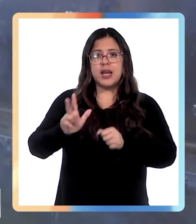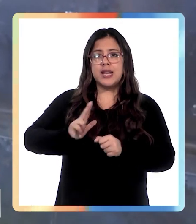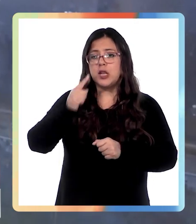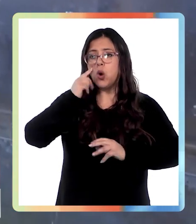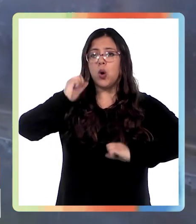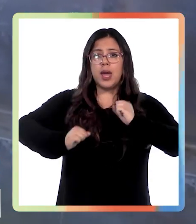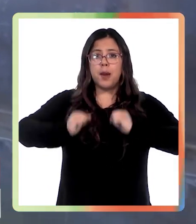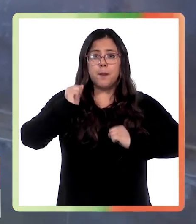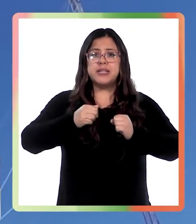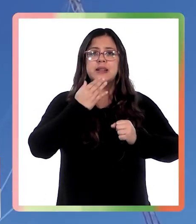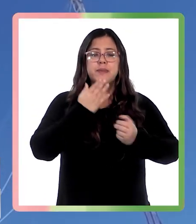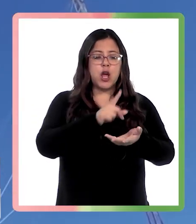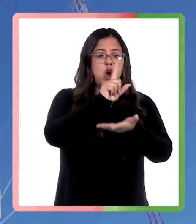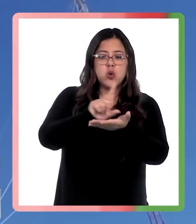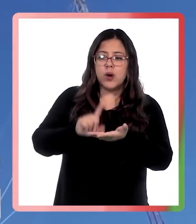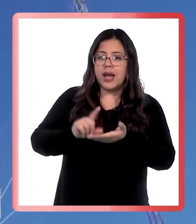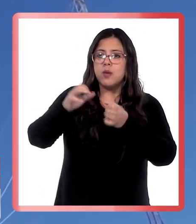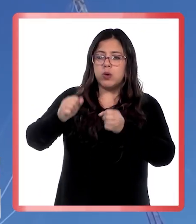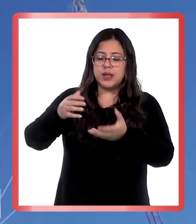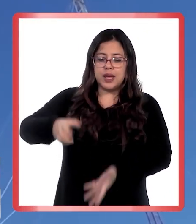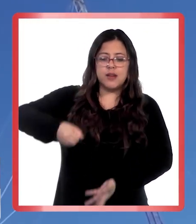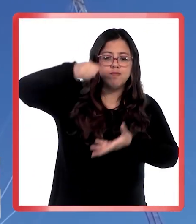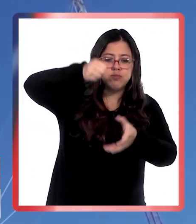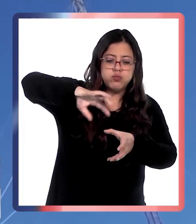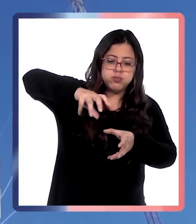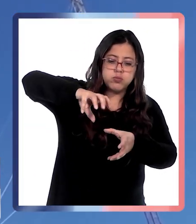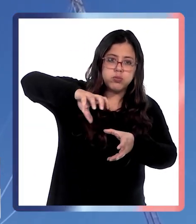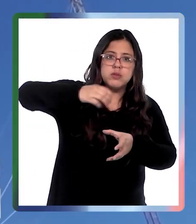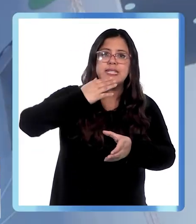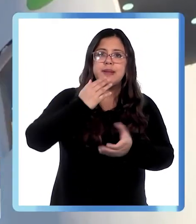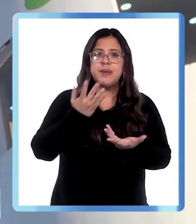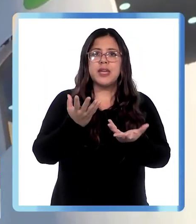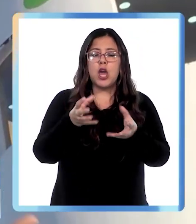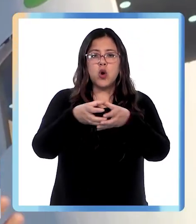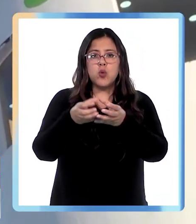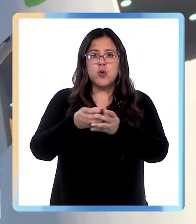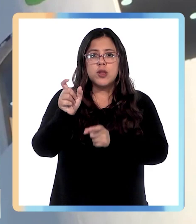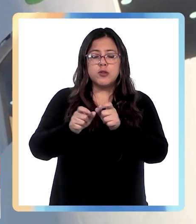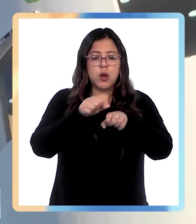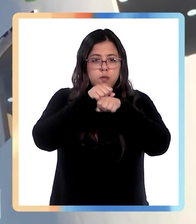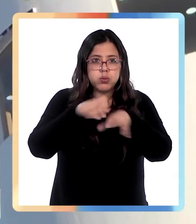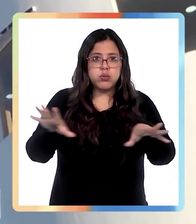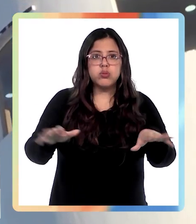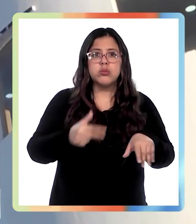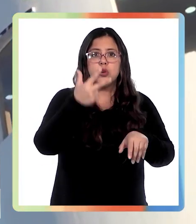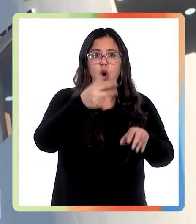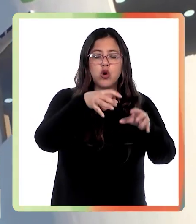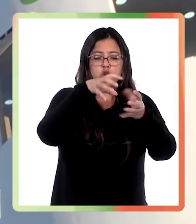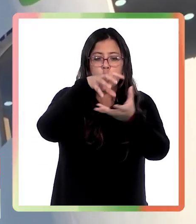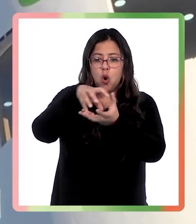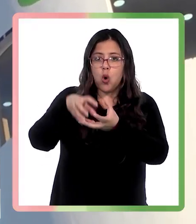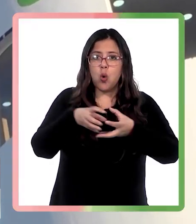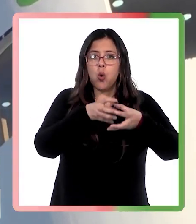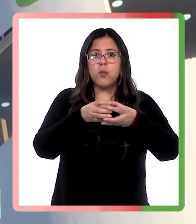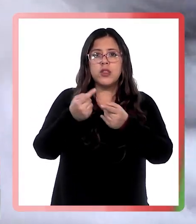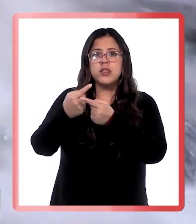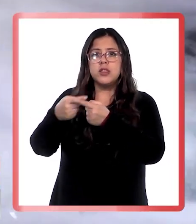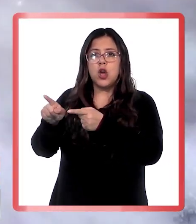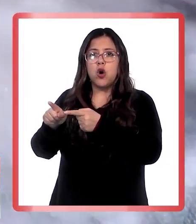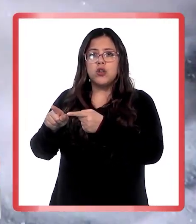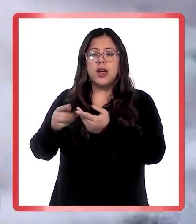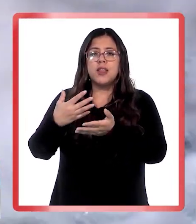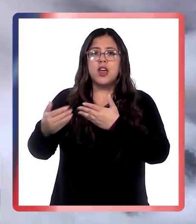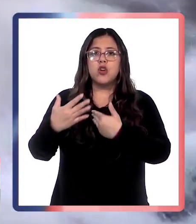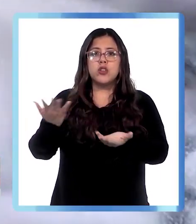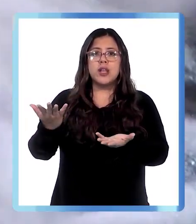Magallanes aumentará el número de puntos de suministro alternativo y reforzará las cuadrillas en terreno con ocho equipos que llegarán a Magallanes desde empresas